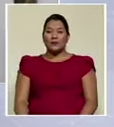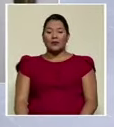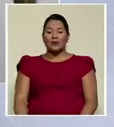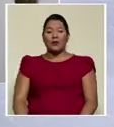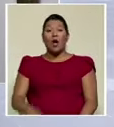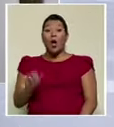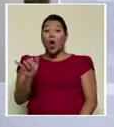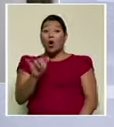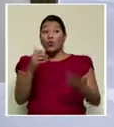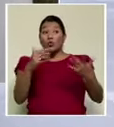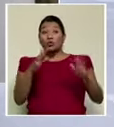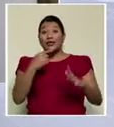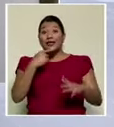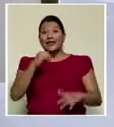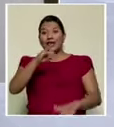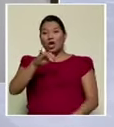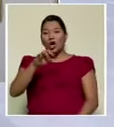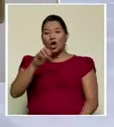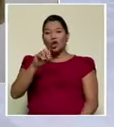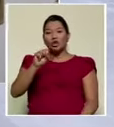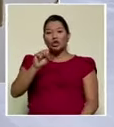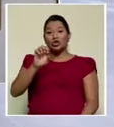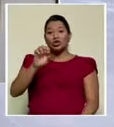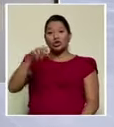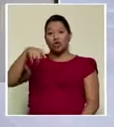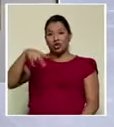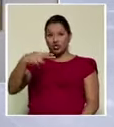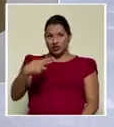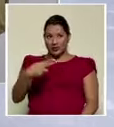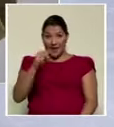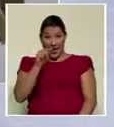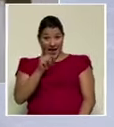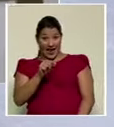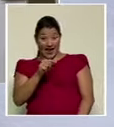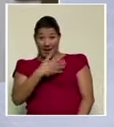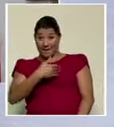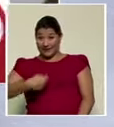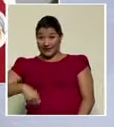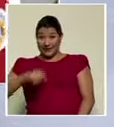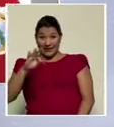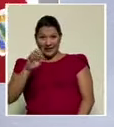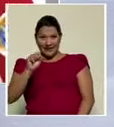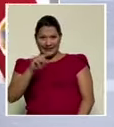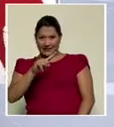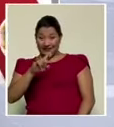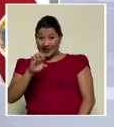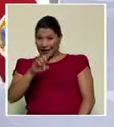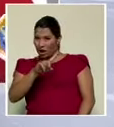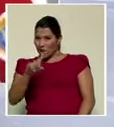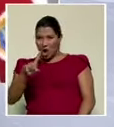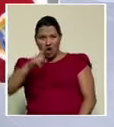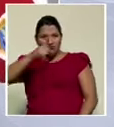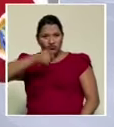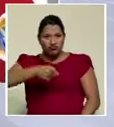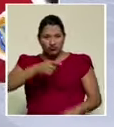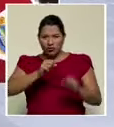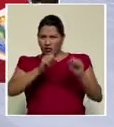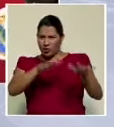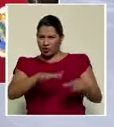dado que, como decía Joseph, él no tenía la obligación de renunciar, es muy bueno que podamos,